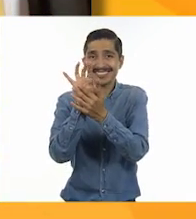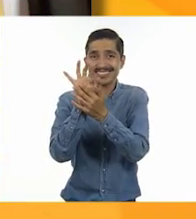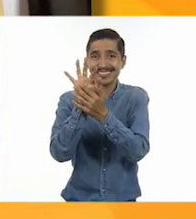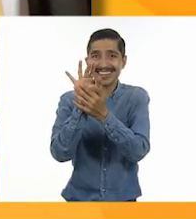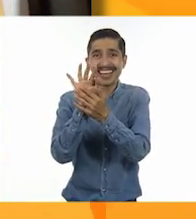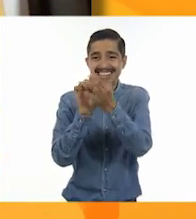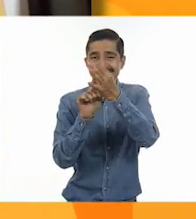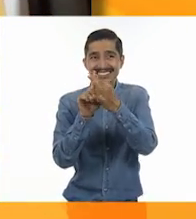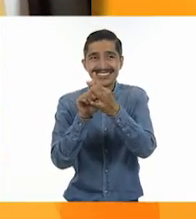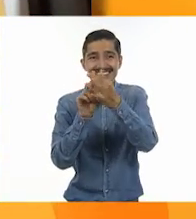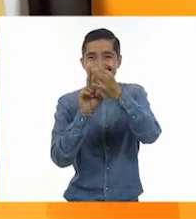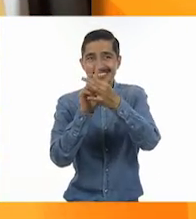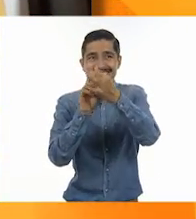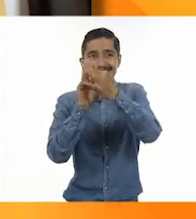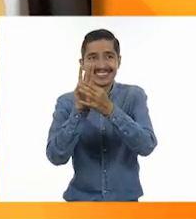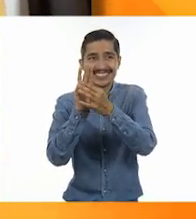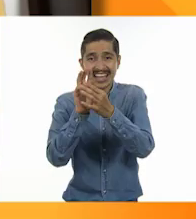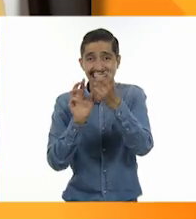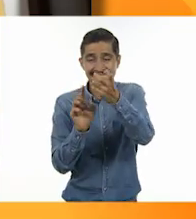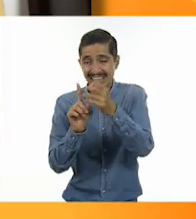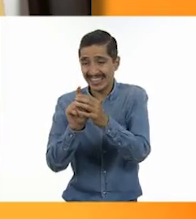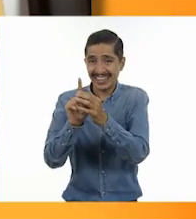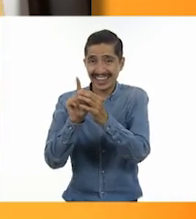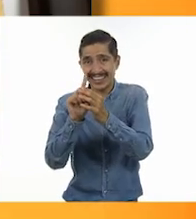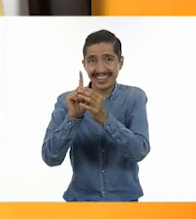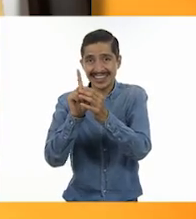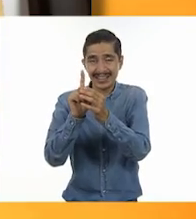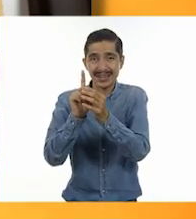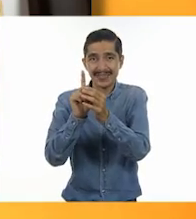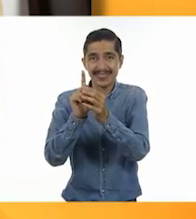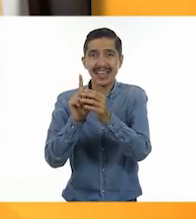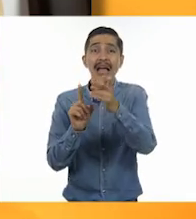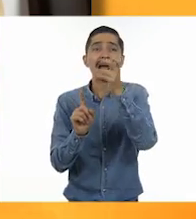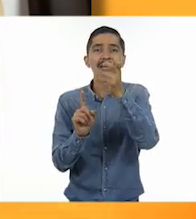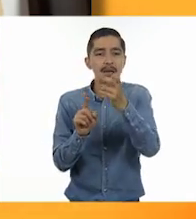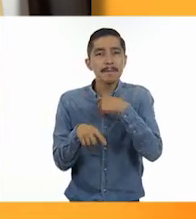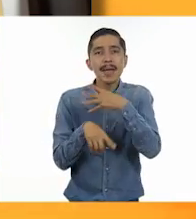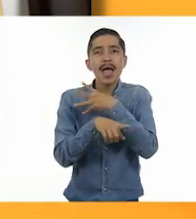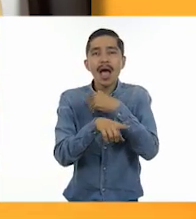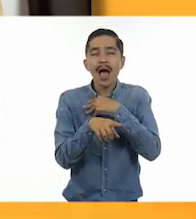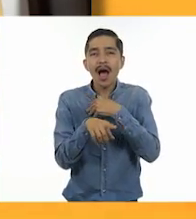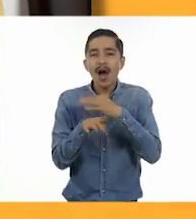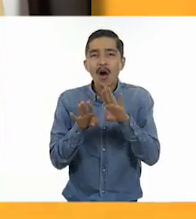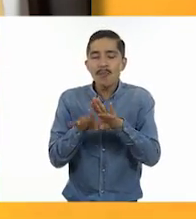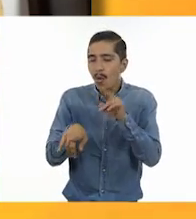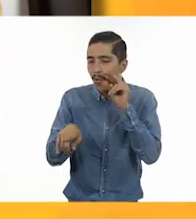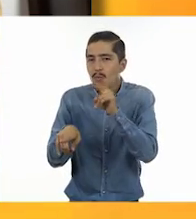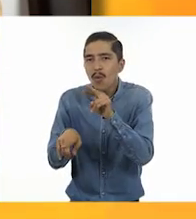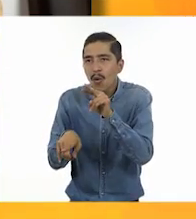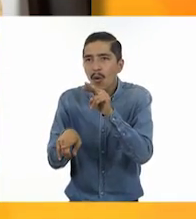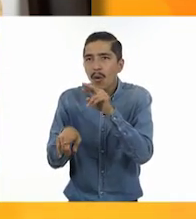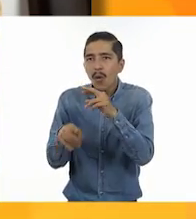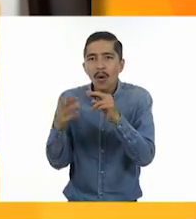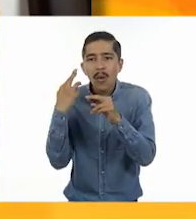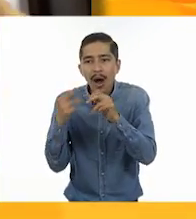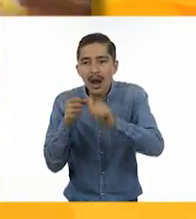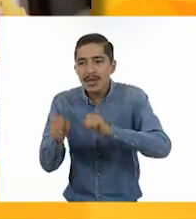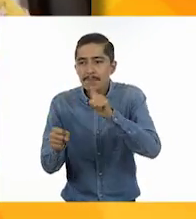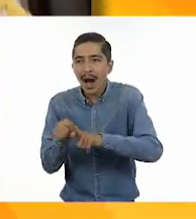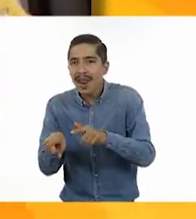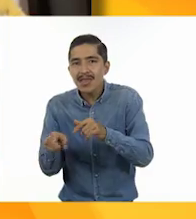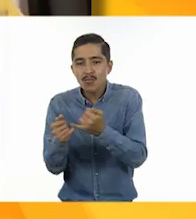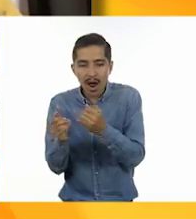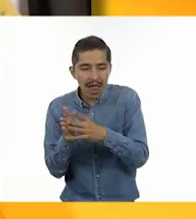digitales, mediante ellos mi hijo va imitando los sonidos que realizan estos